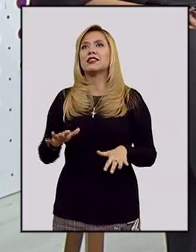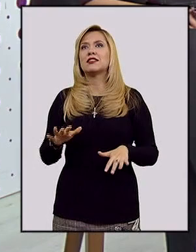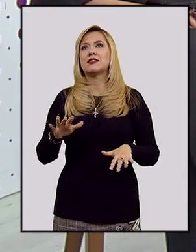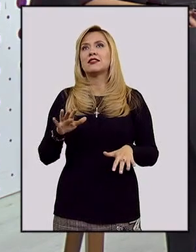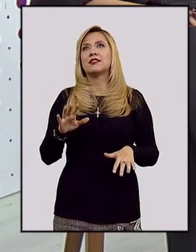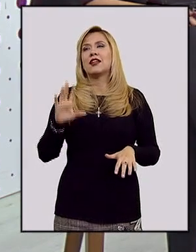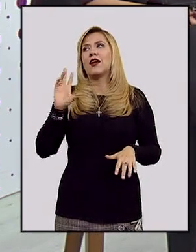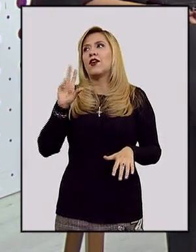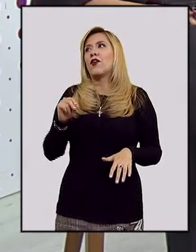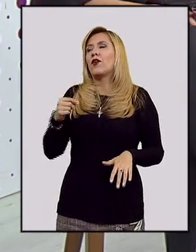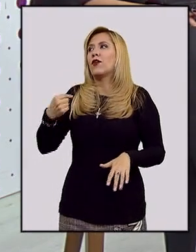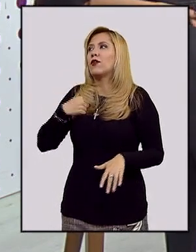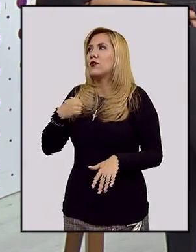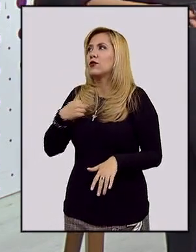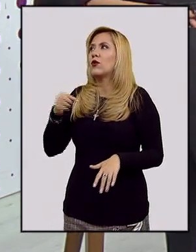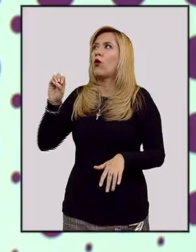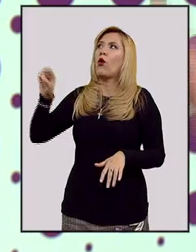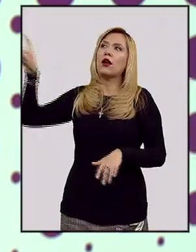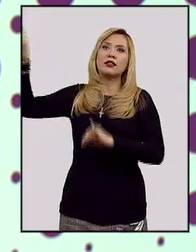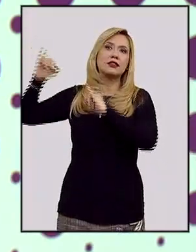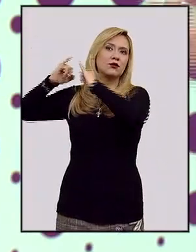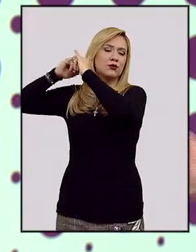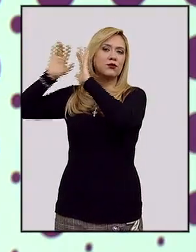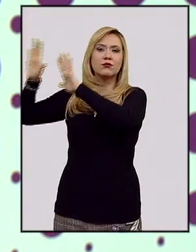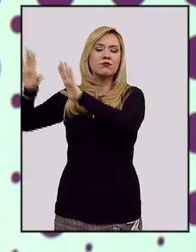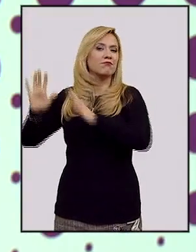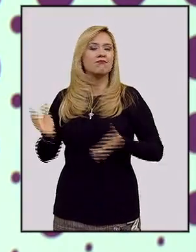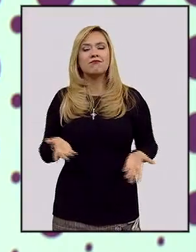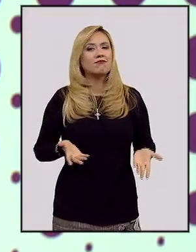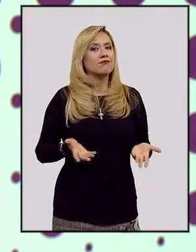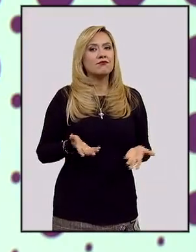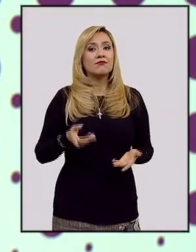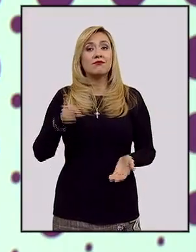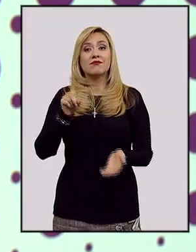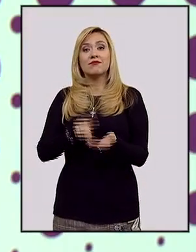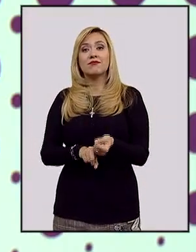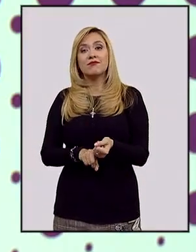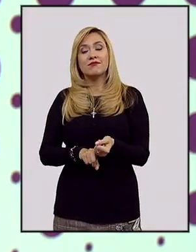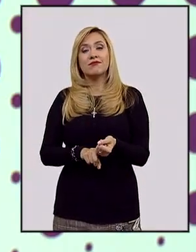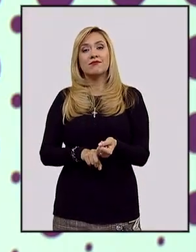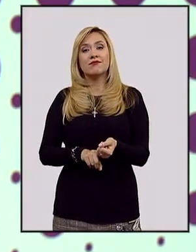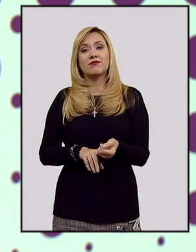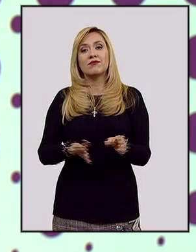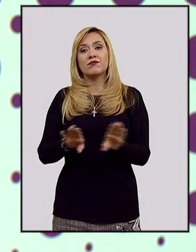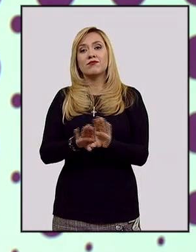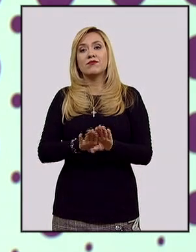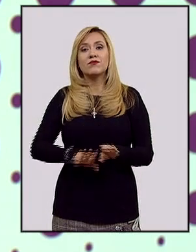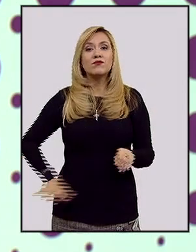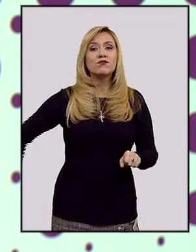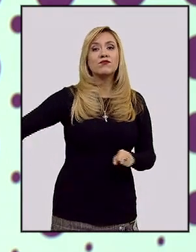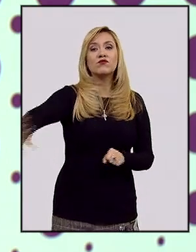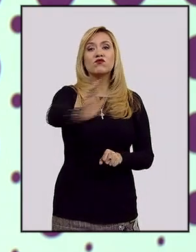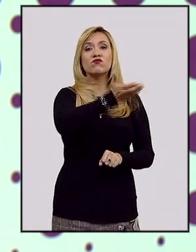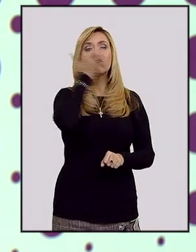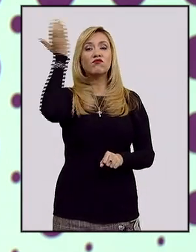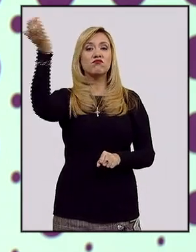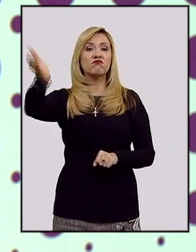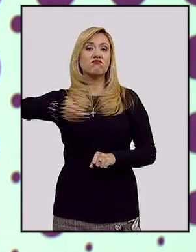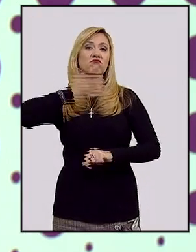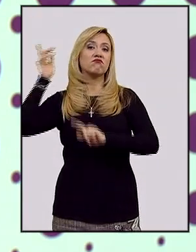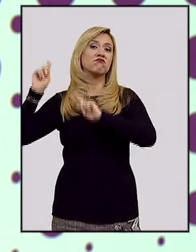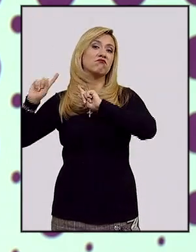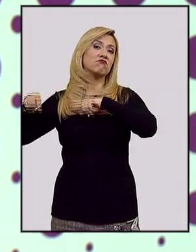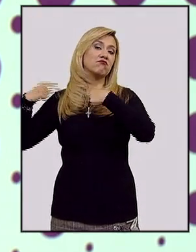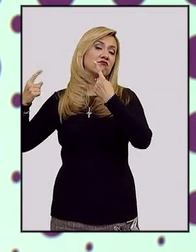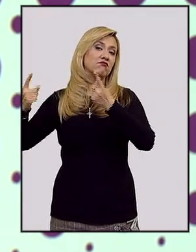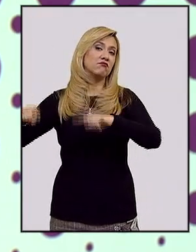del titular de esa institución. ¿No? Viene atravesado de una situación en el sistema de salud que sí o